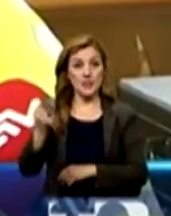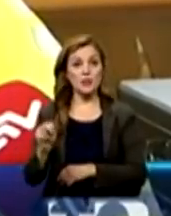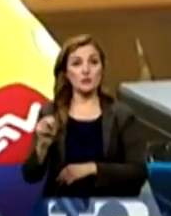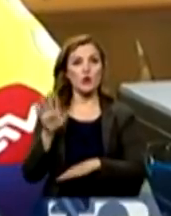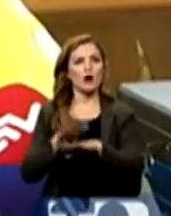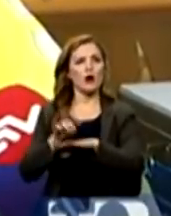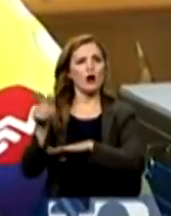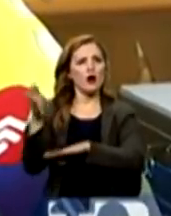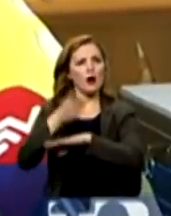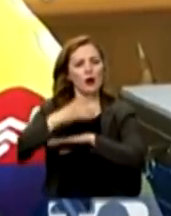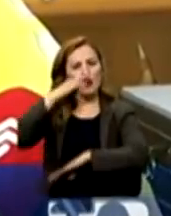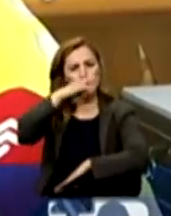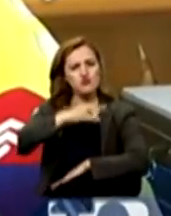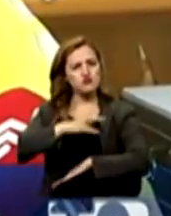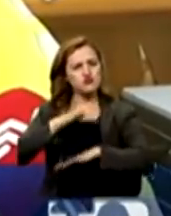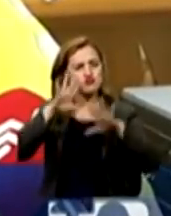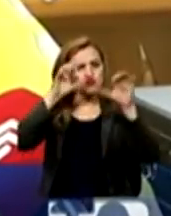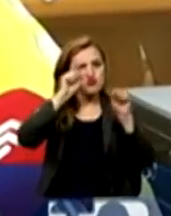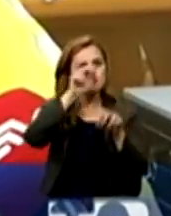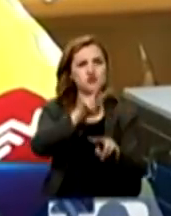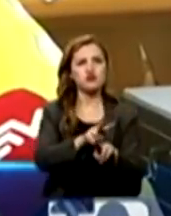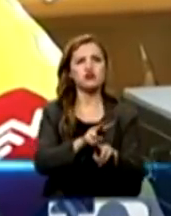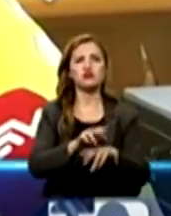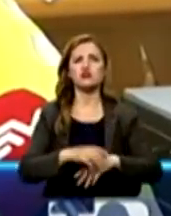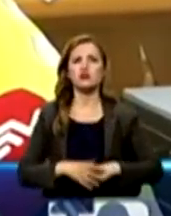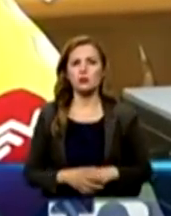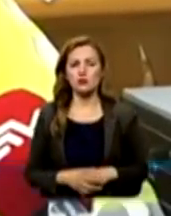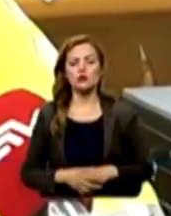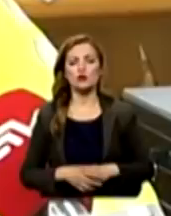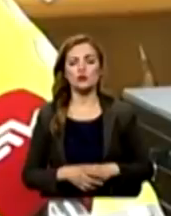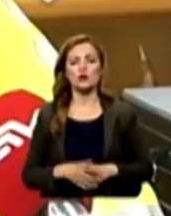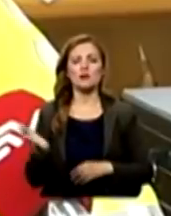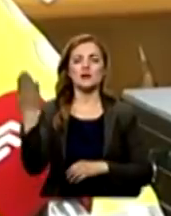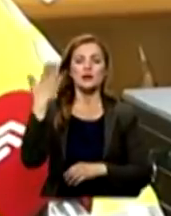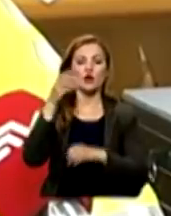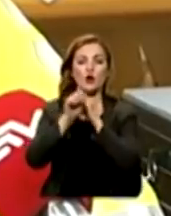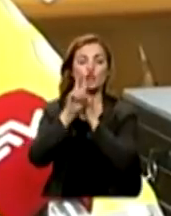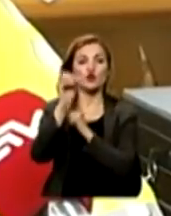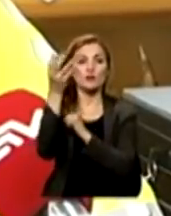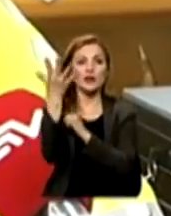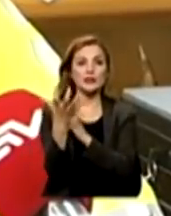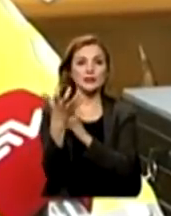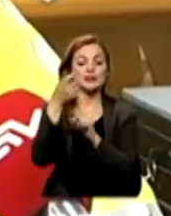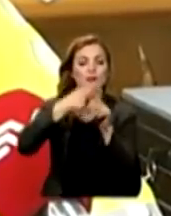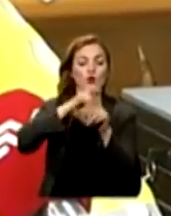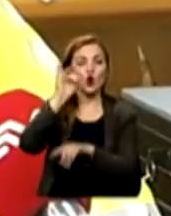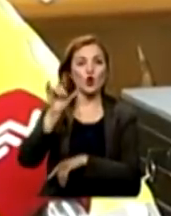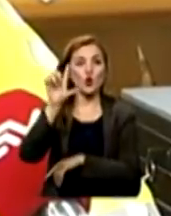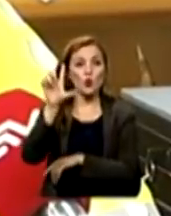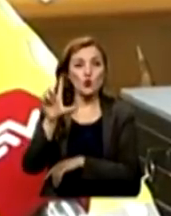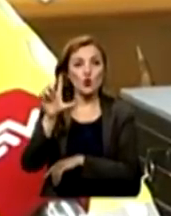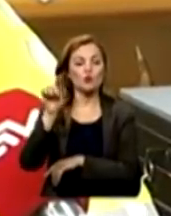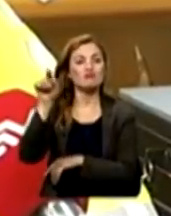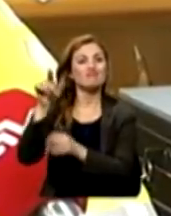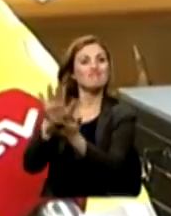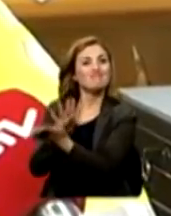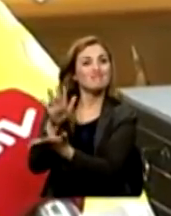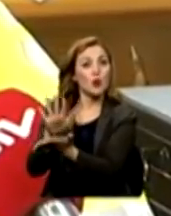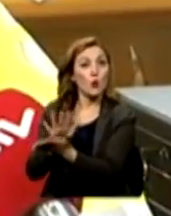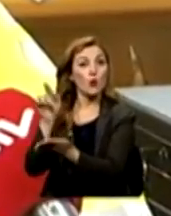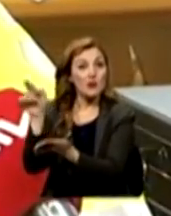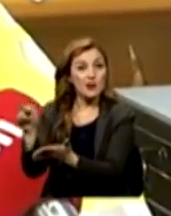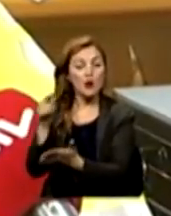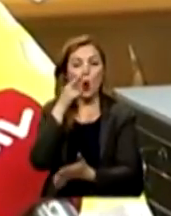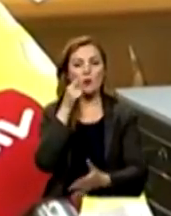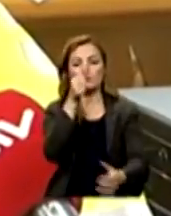violación. Esto se habría suscitado en el mes de julio del 2015, cuando en una institución educativa